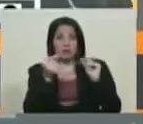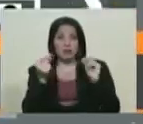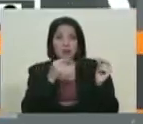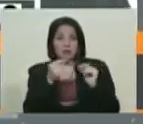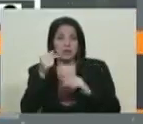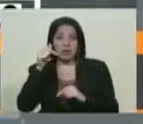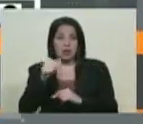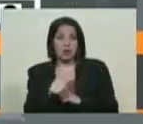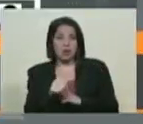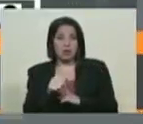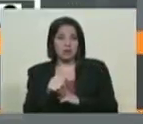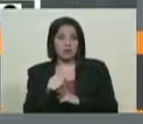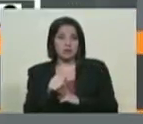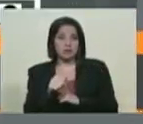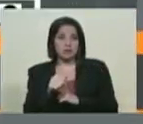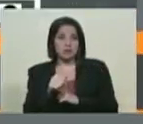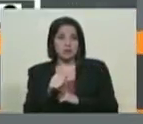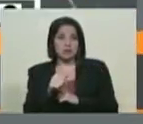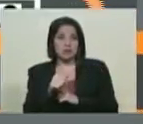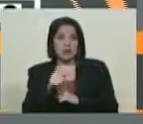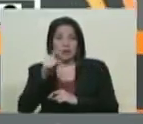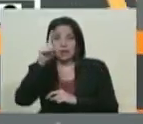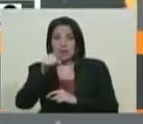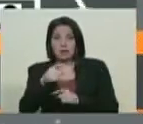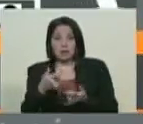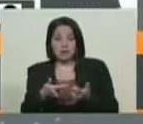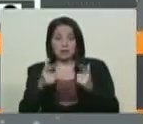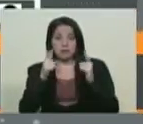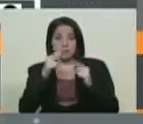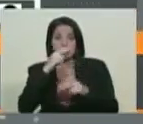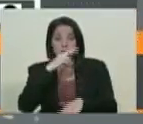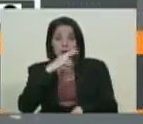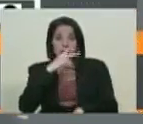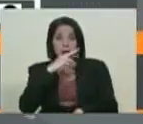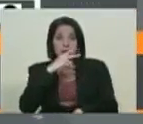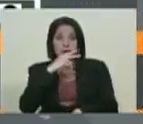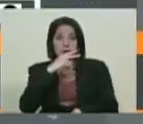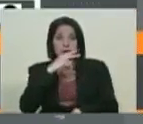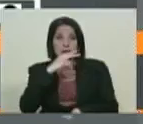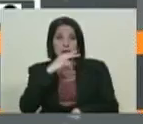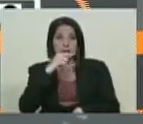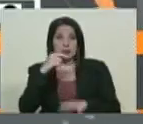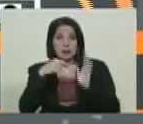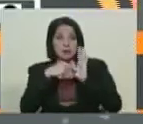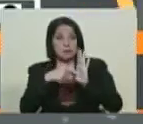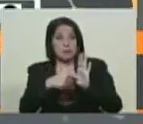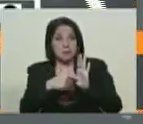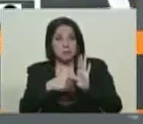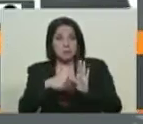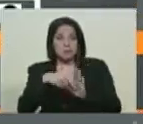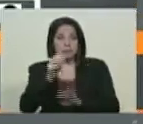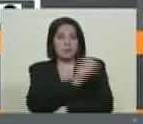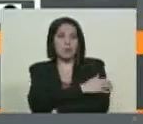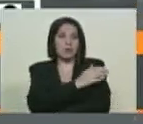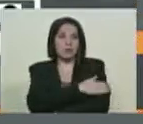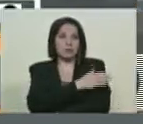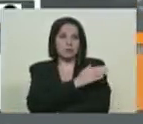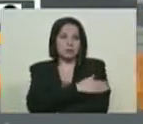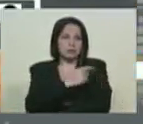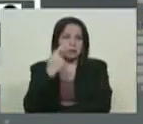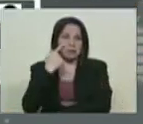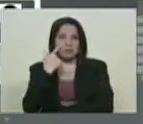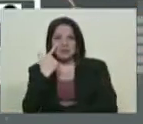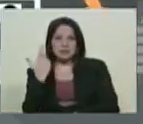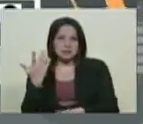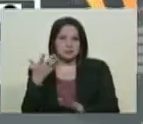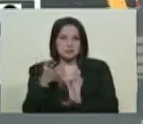de hoy. De inmediato, en este momento se van a dar también declaraciones de los representantes de la oposición. Vamos a mantenernos